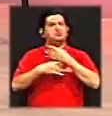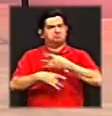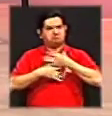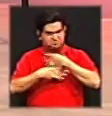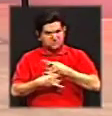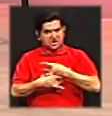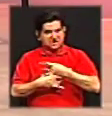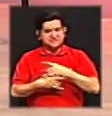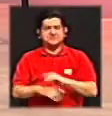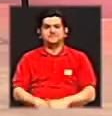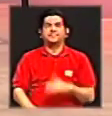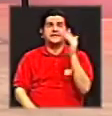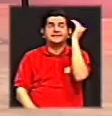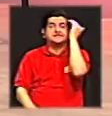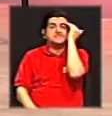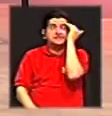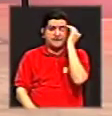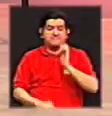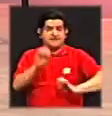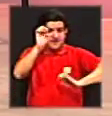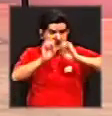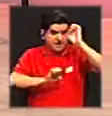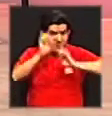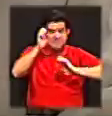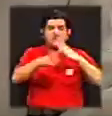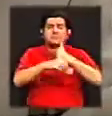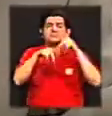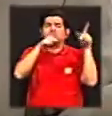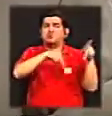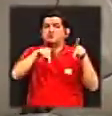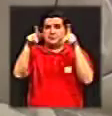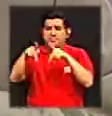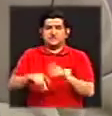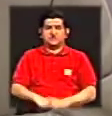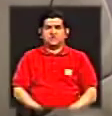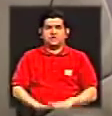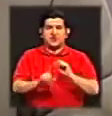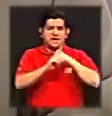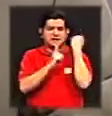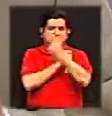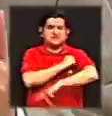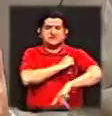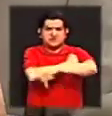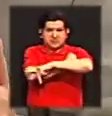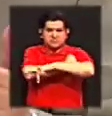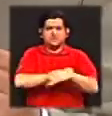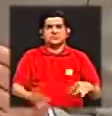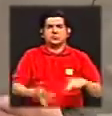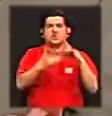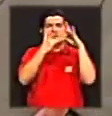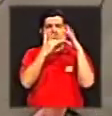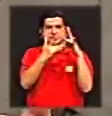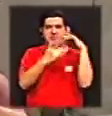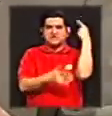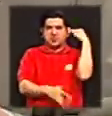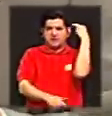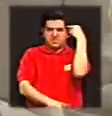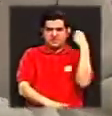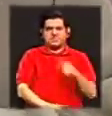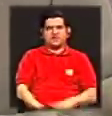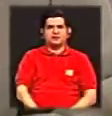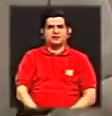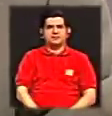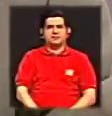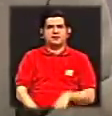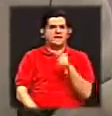interesante conocer la valoración que hacen los ciudadanos acerca de la situación del país y especialmente del gobierno. ¿Qué